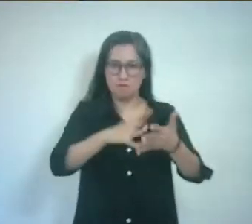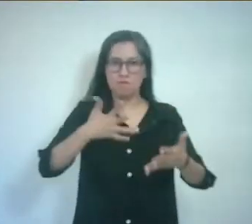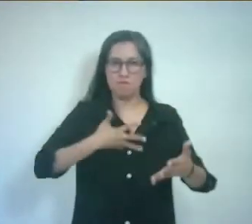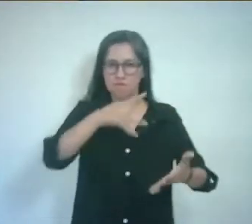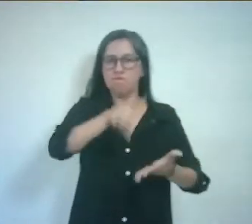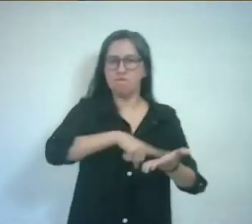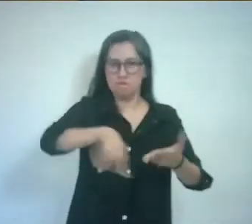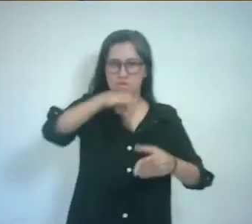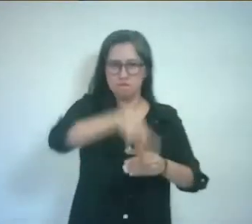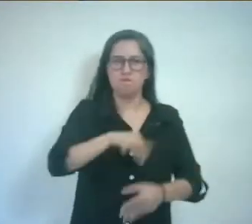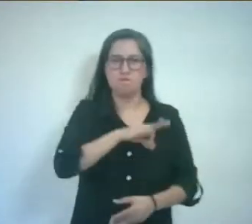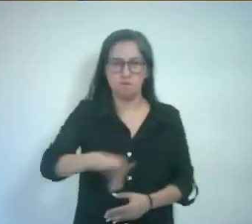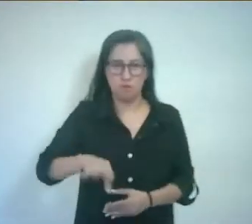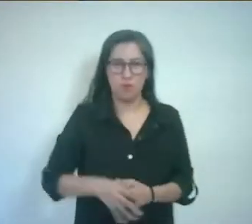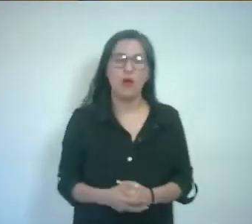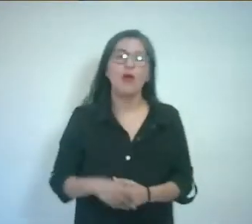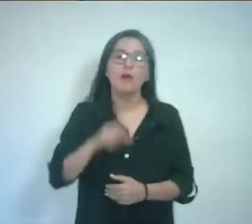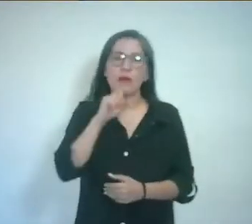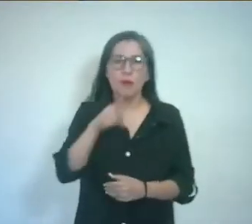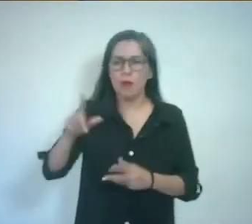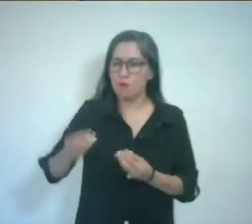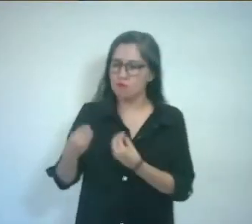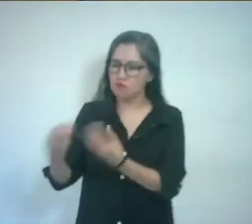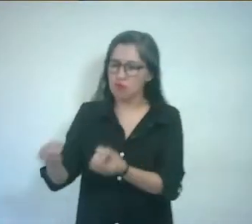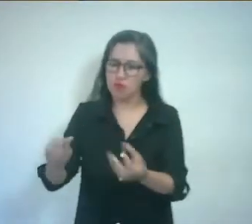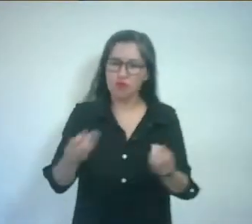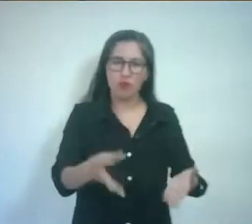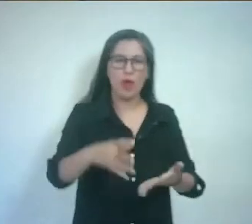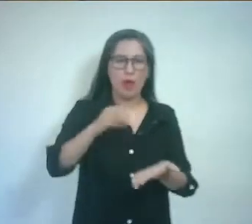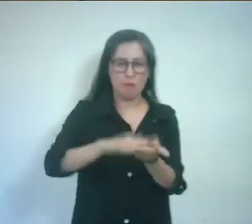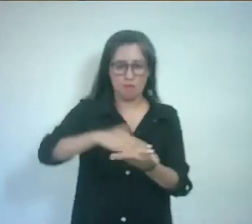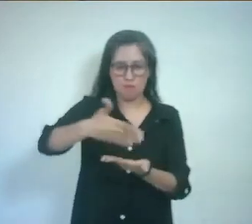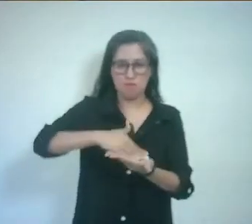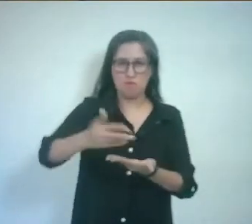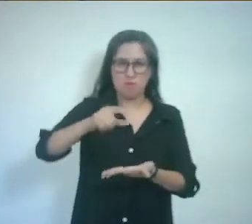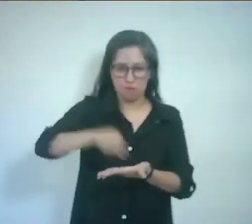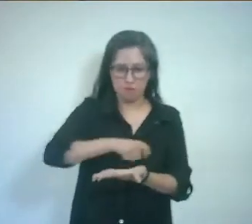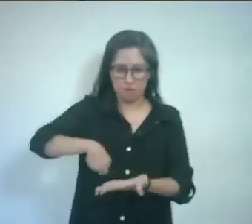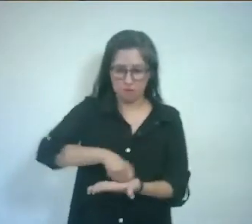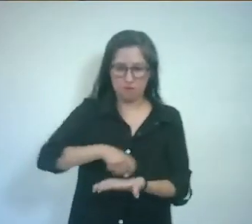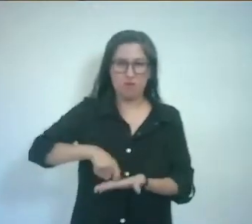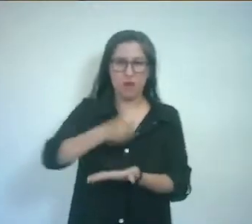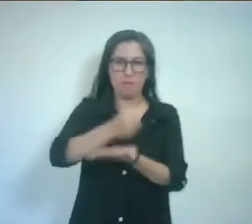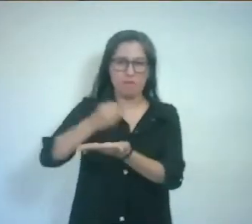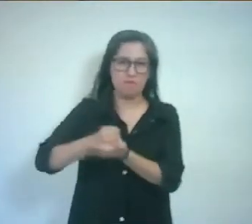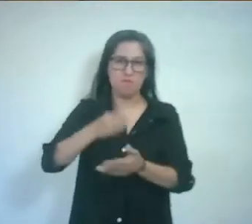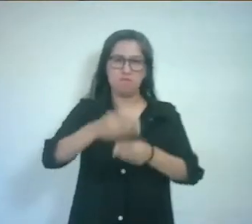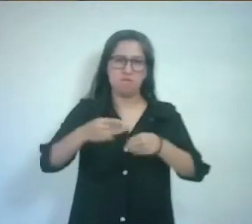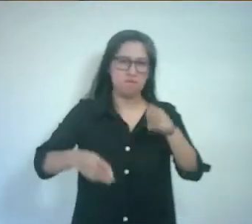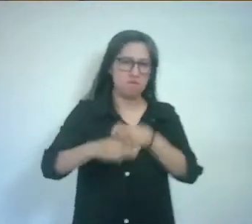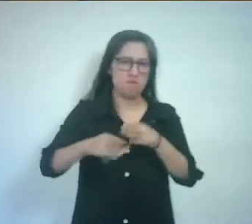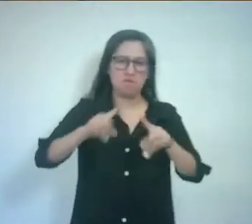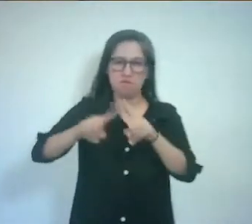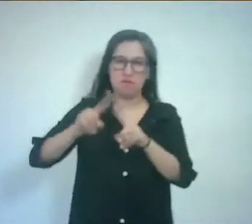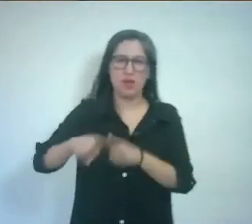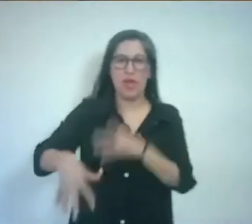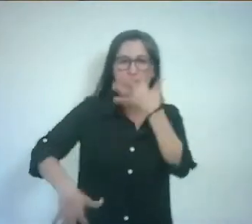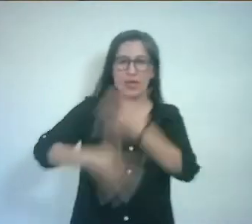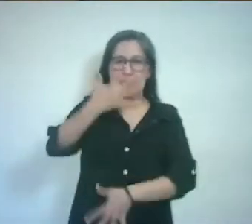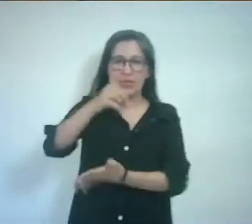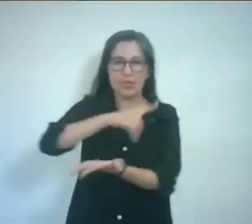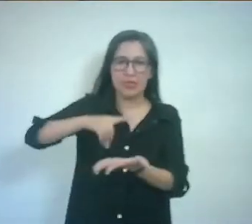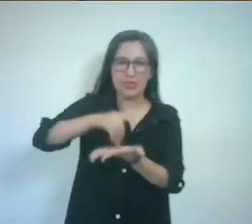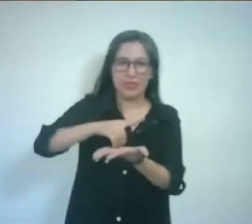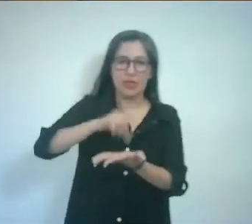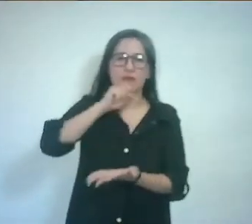y distribuimos con la debida custodia las boletas, documentación y materiales electorales a los 15 distritos y a los